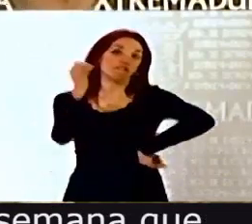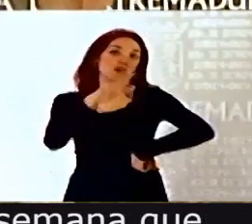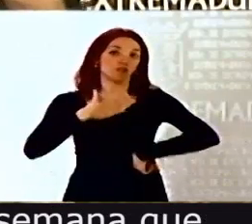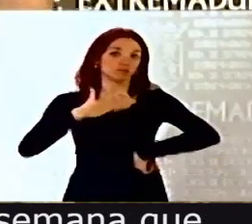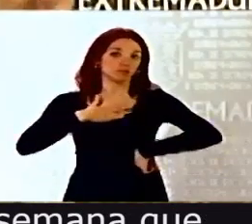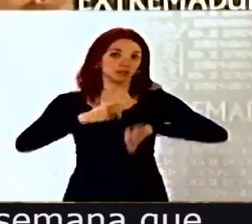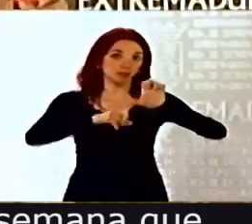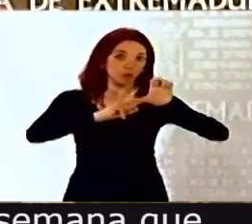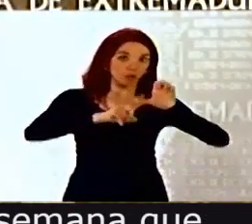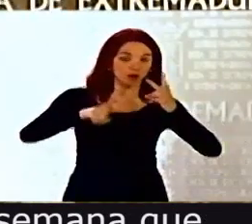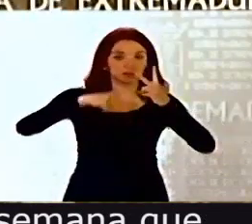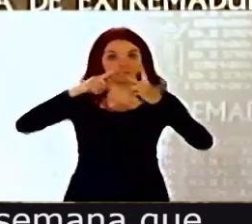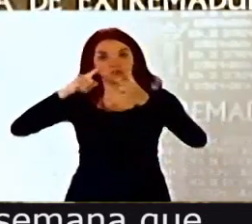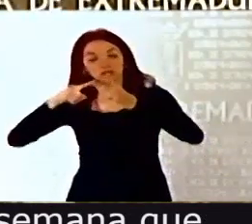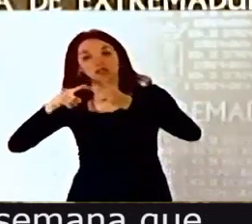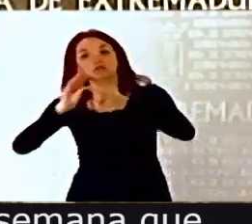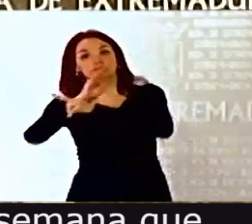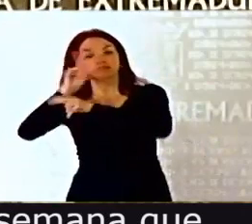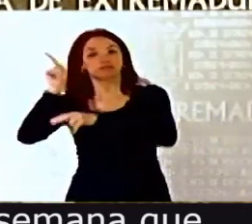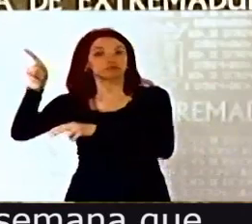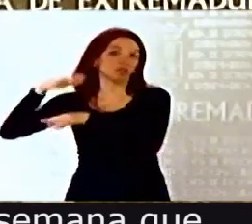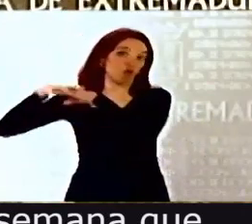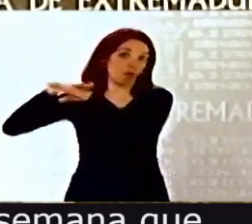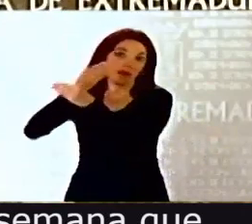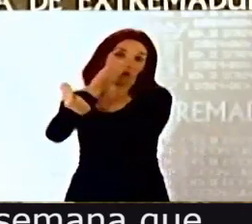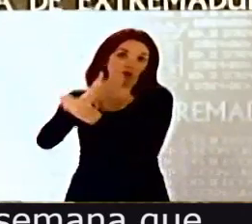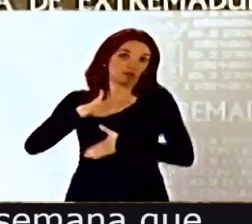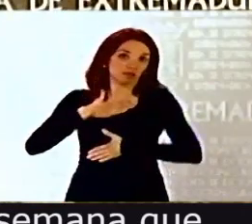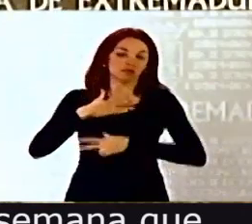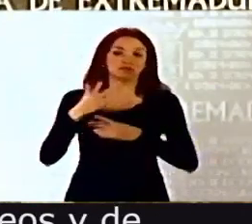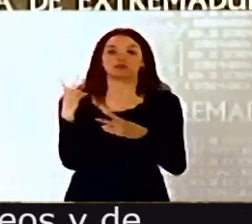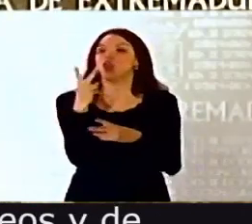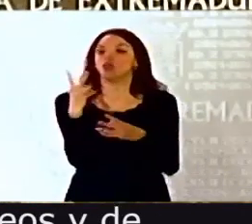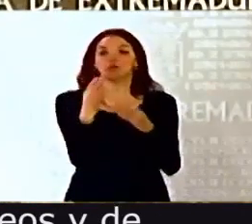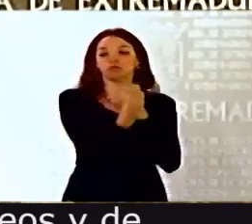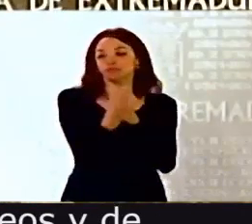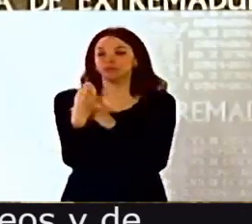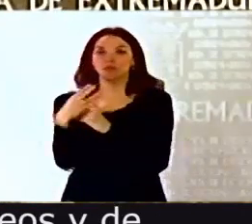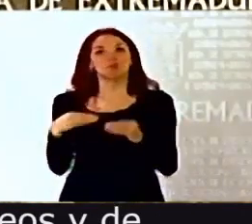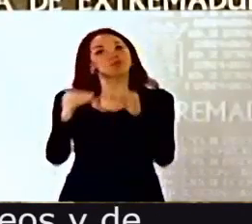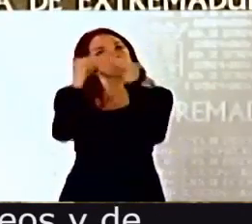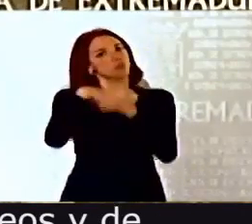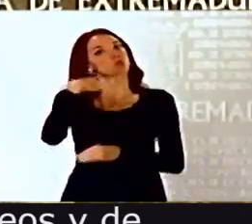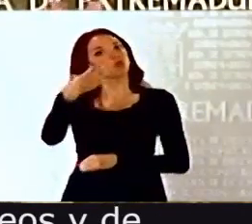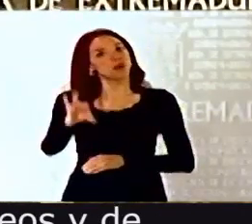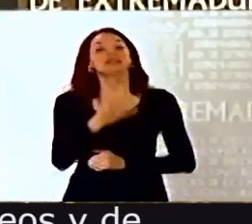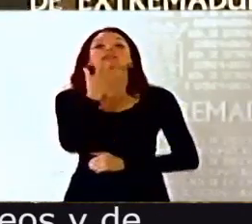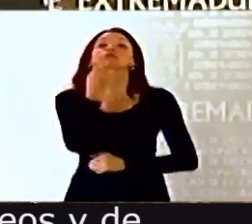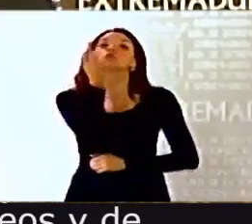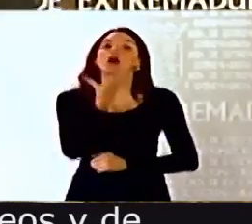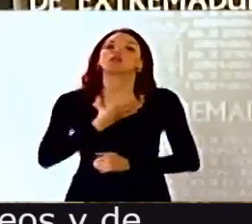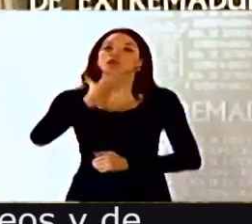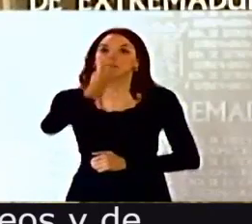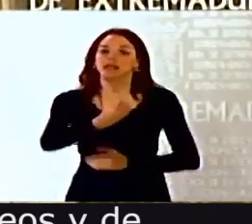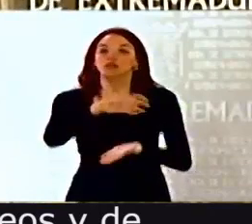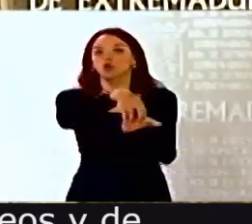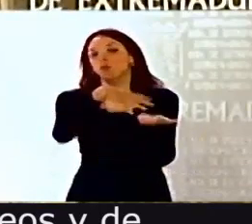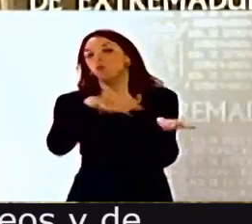europeos y de comunidades autónomas, como las de transferencias del Estado, son compatibles, de tal manera que un ayuntamiento